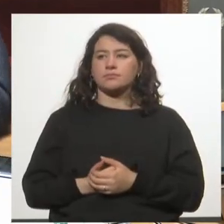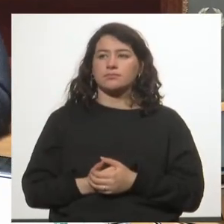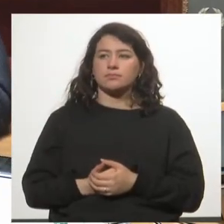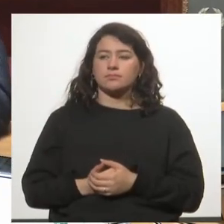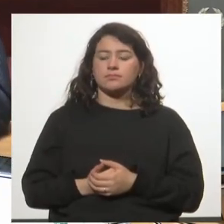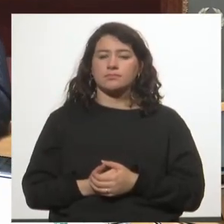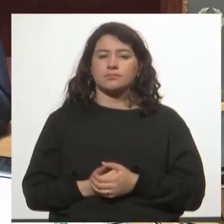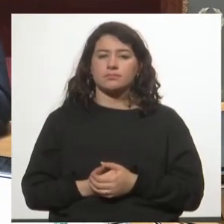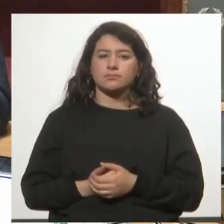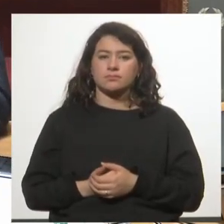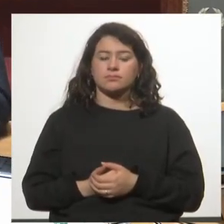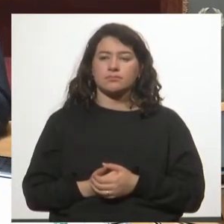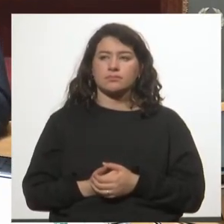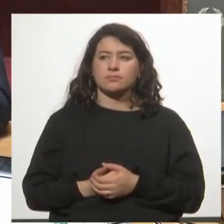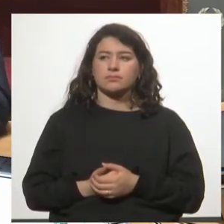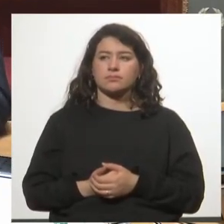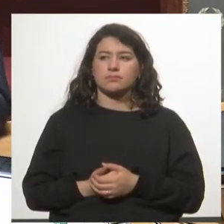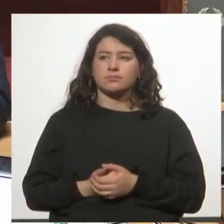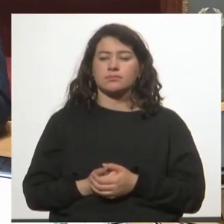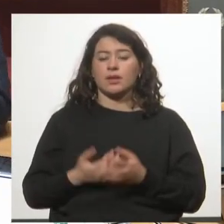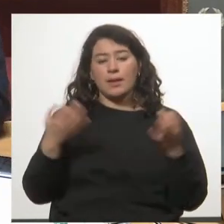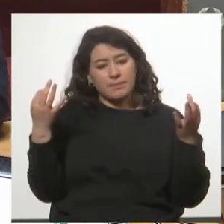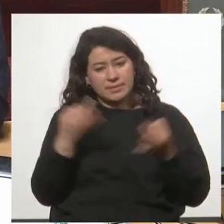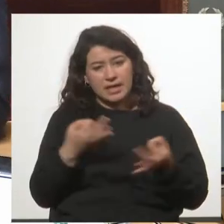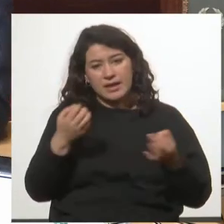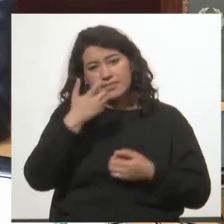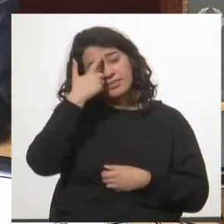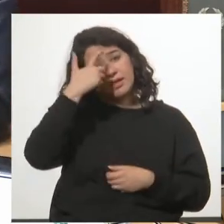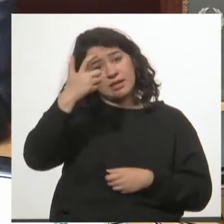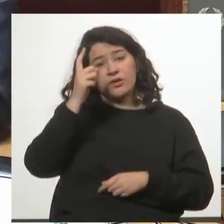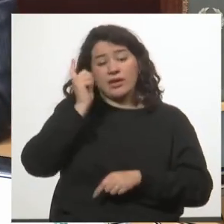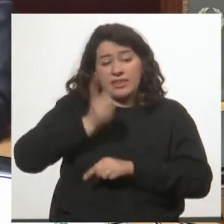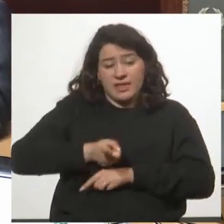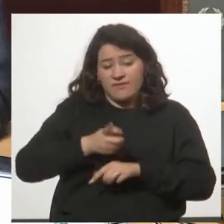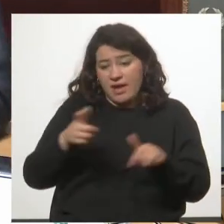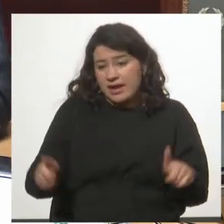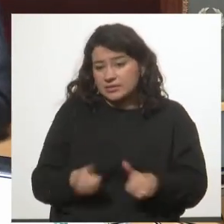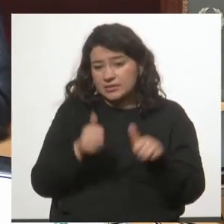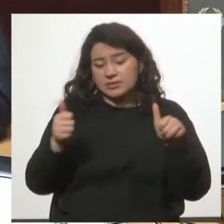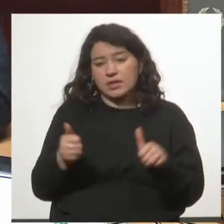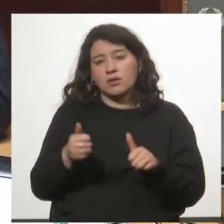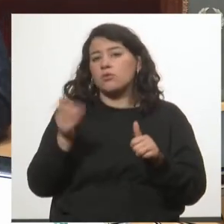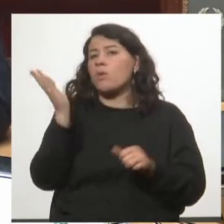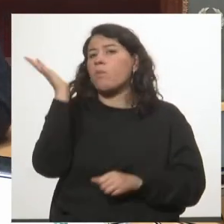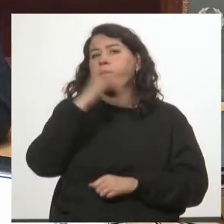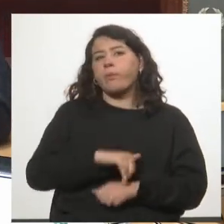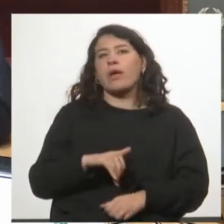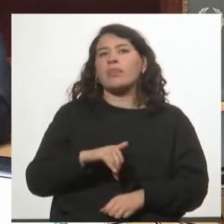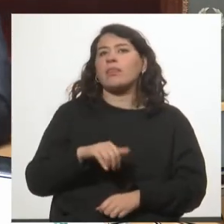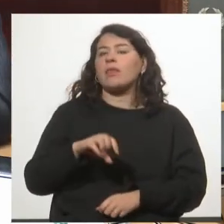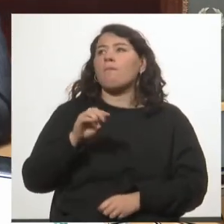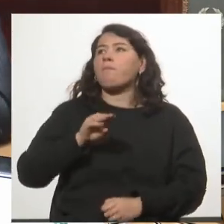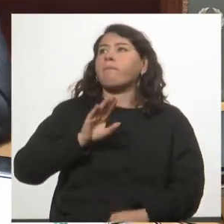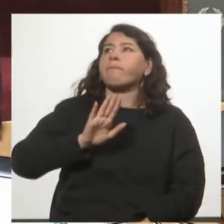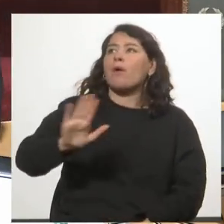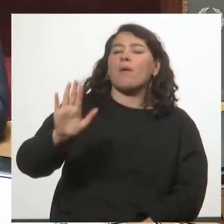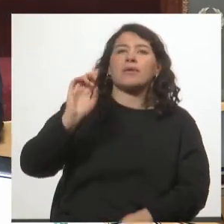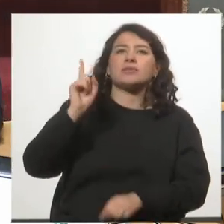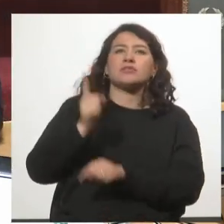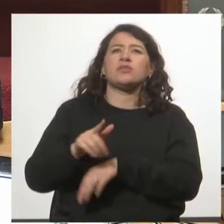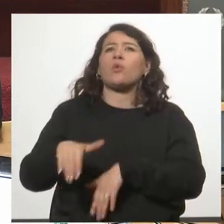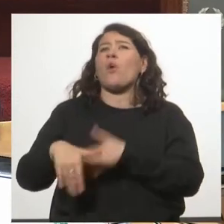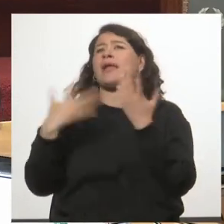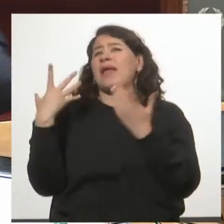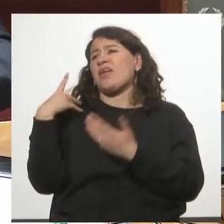la especial especialidad técnica que tiene que tener el ente no le permite la discrecionalidad de ningún director de